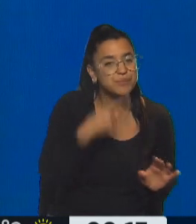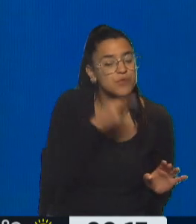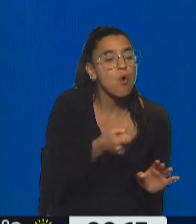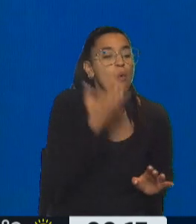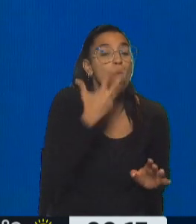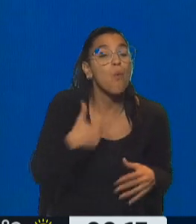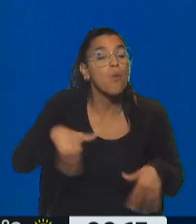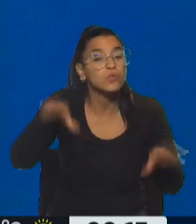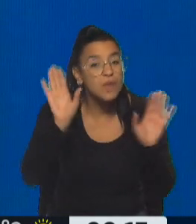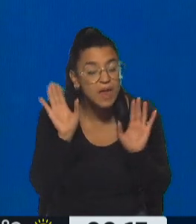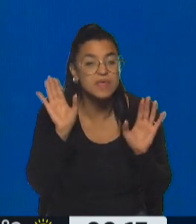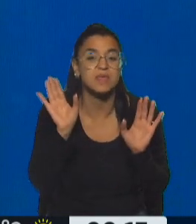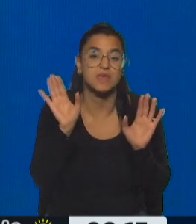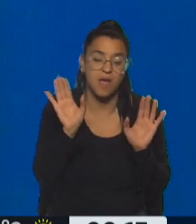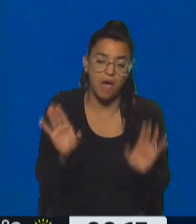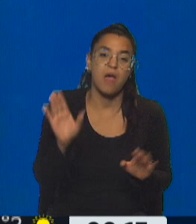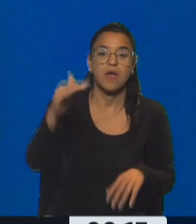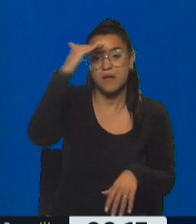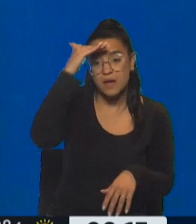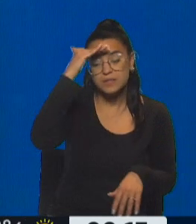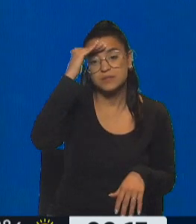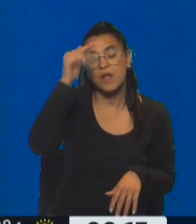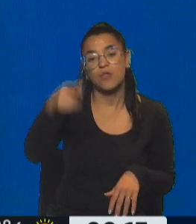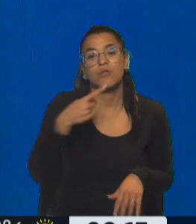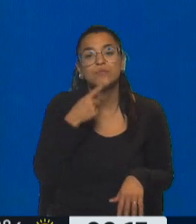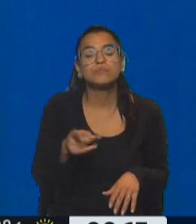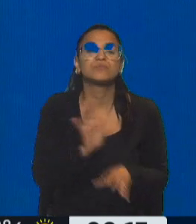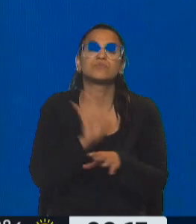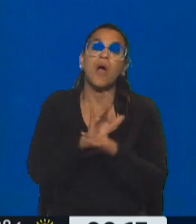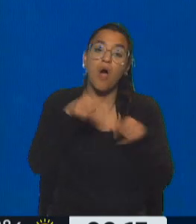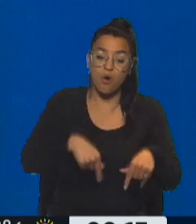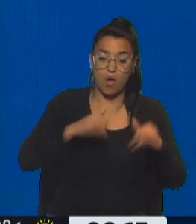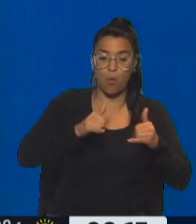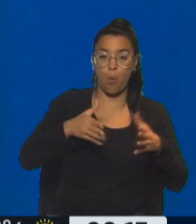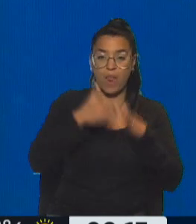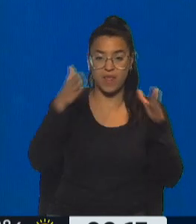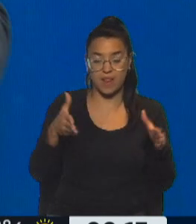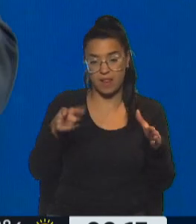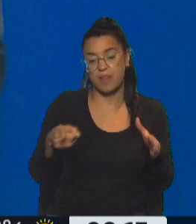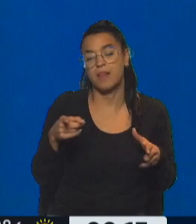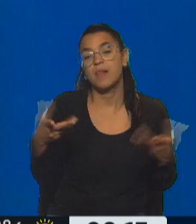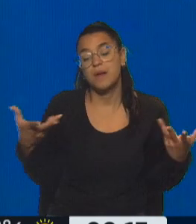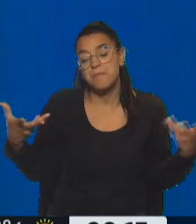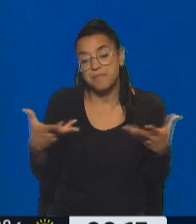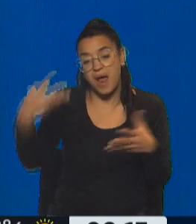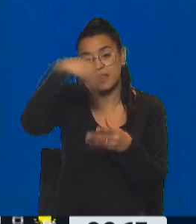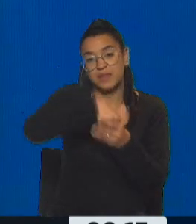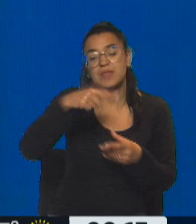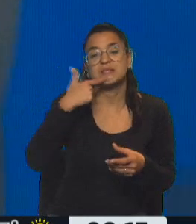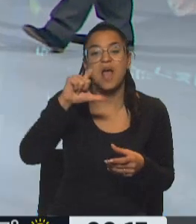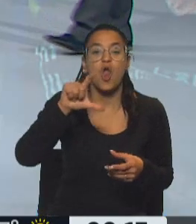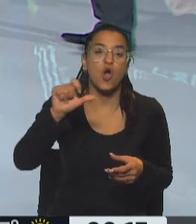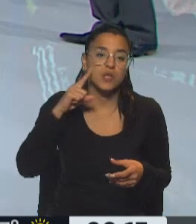gustaría que el proyecto post Marcelo Gallardo sea con vos. Está en las juveniles de la selección argentina. Es parte del cuerpo técnico de Scaloni, en